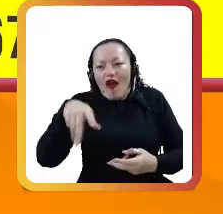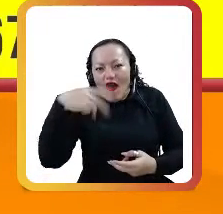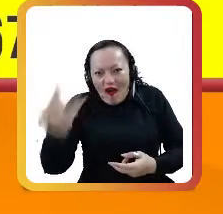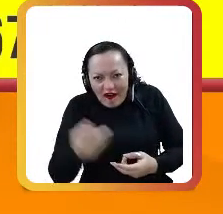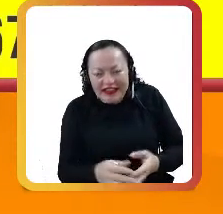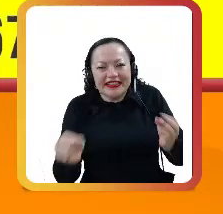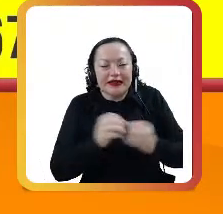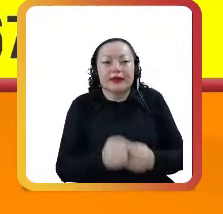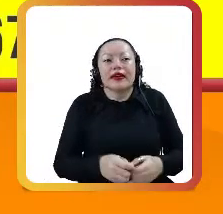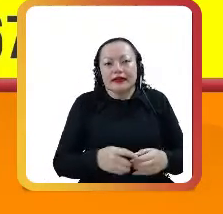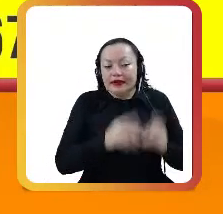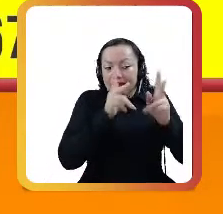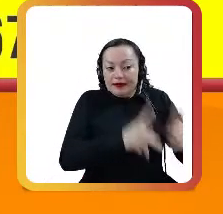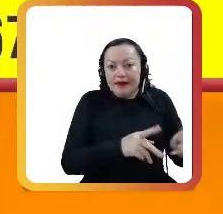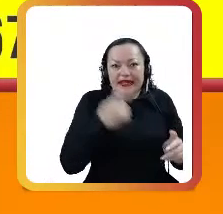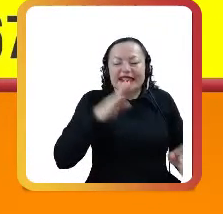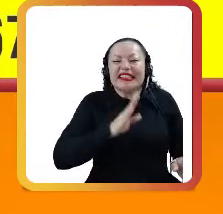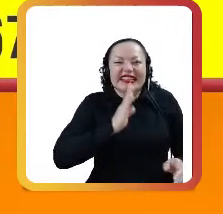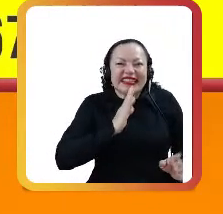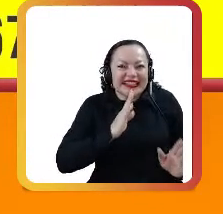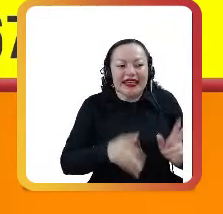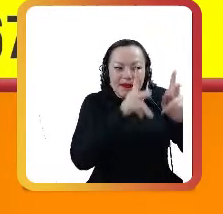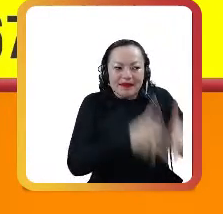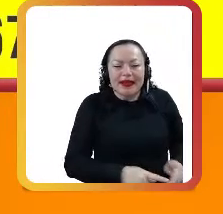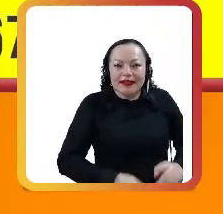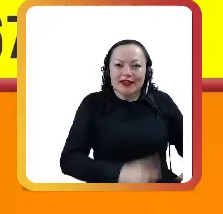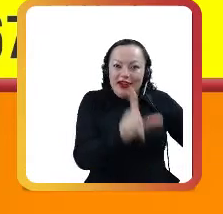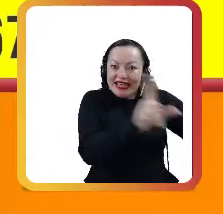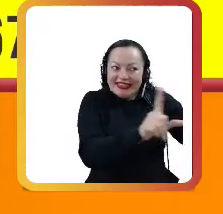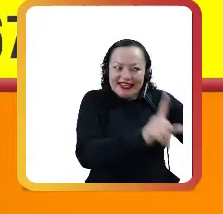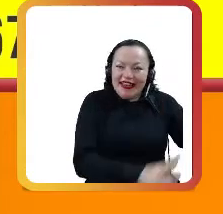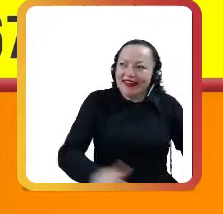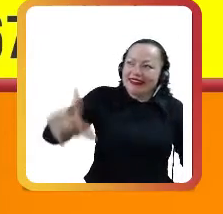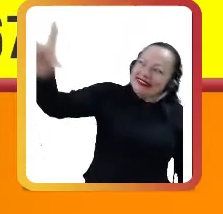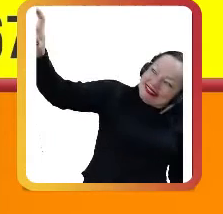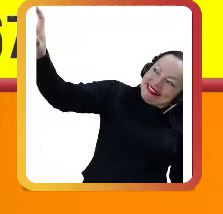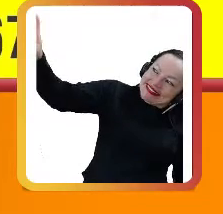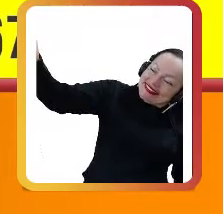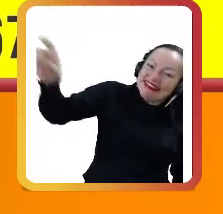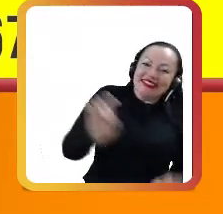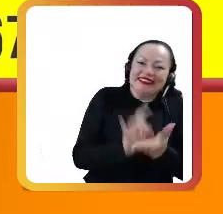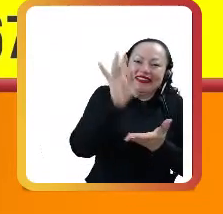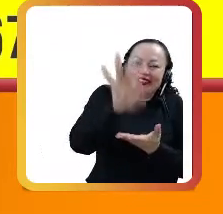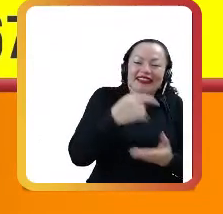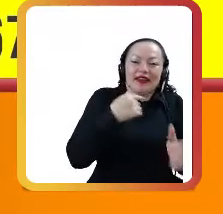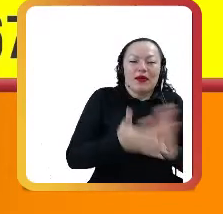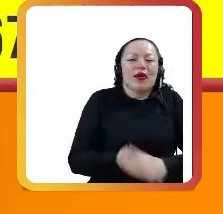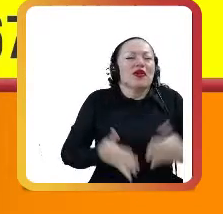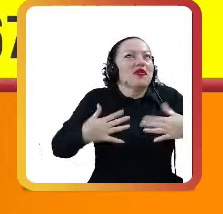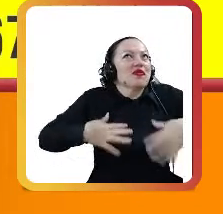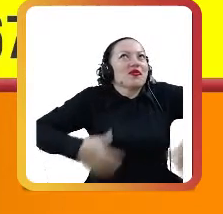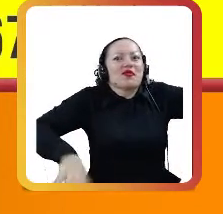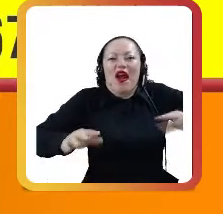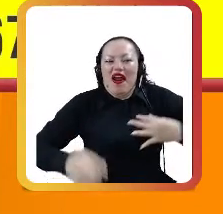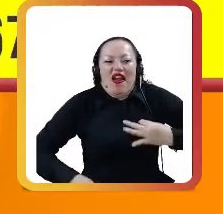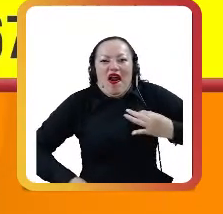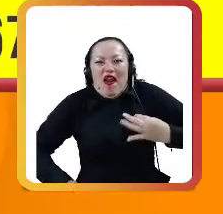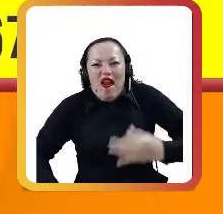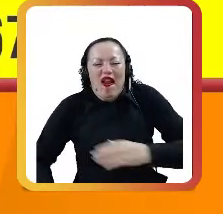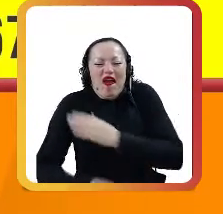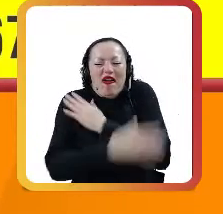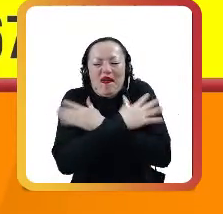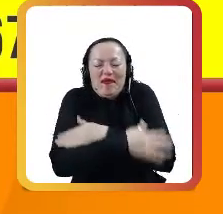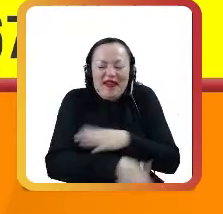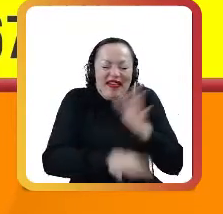claro, viendo el programa. Total, en el televisor. Sería lo mejor. Sí, sería, claro, lo mejor. Y no importa si está en pijama o si está súper